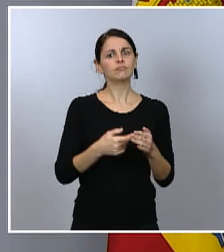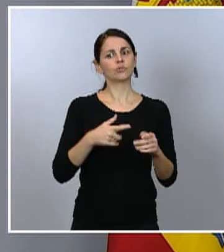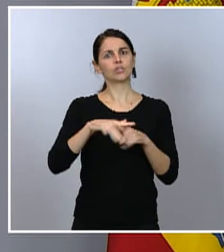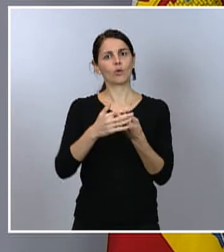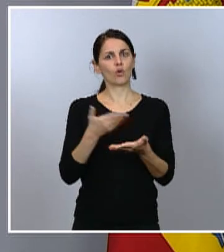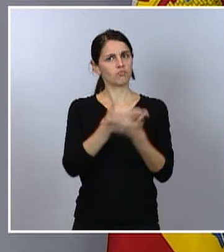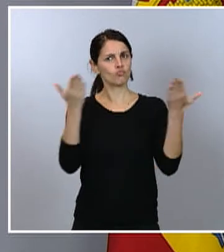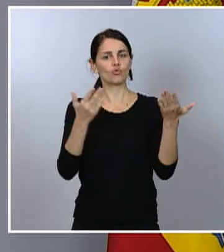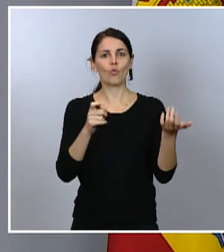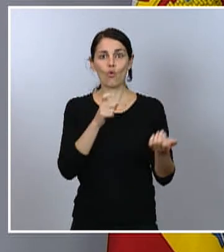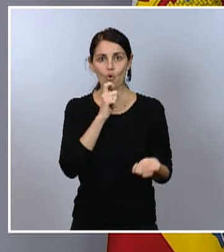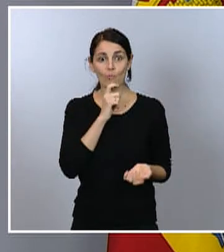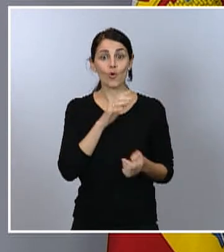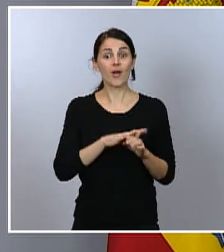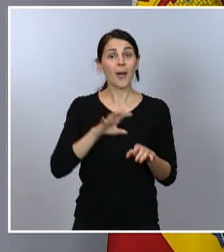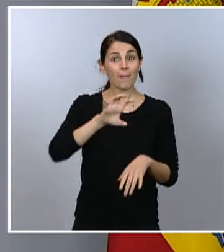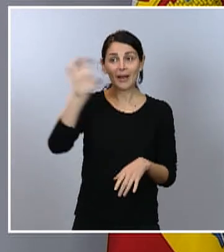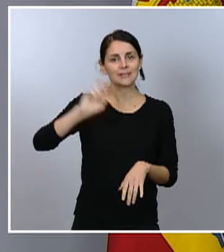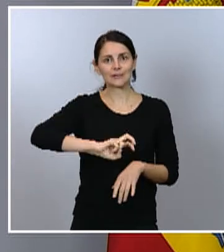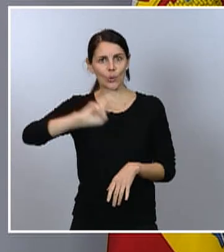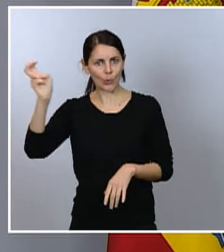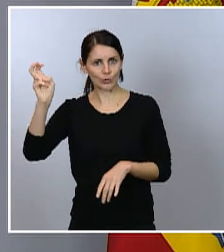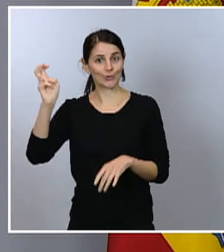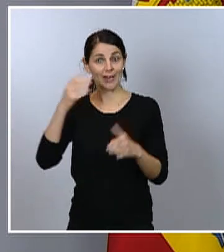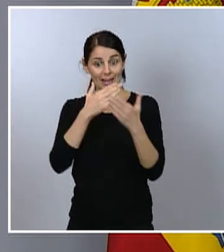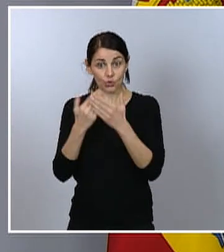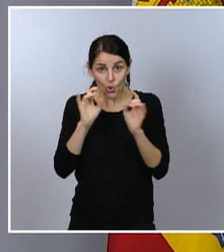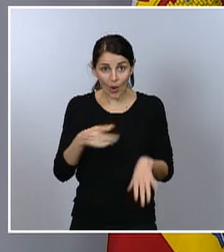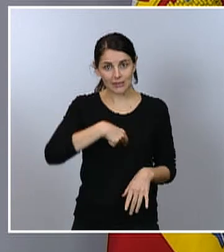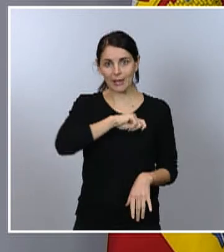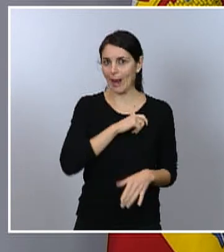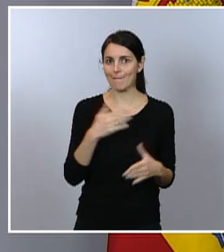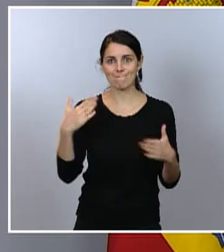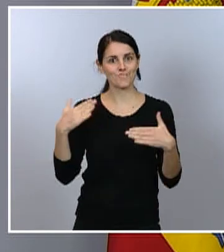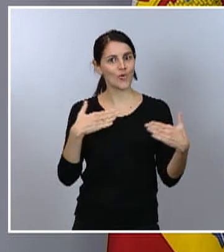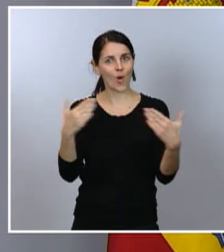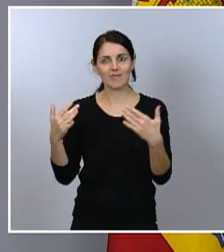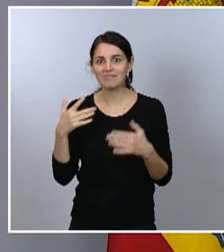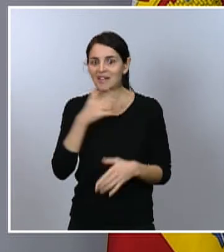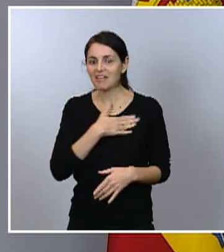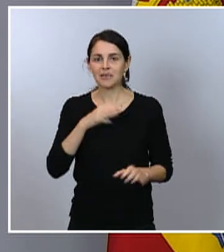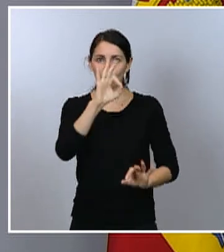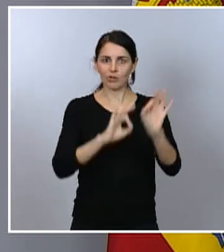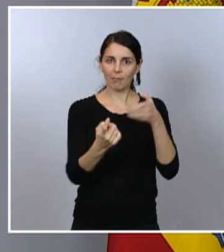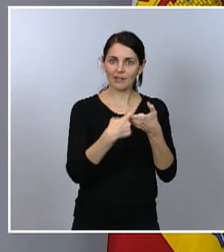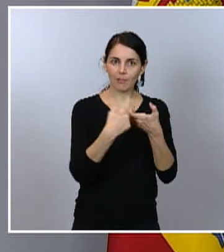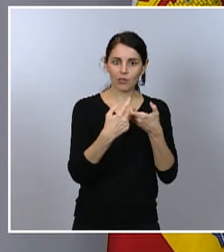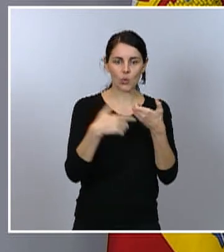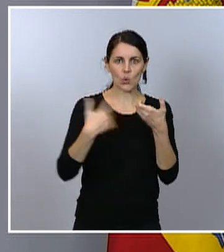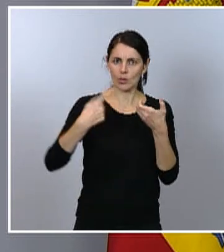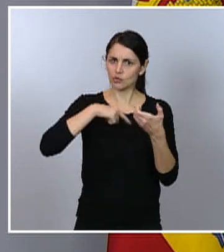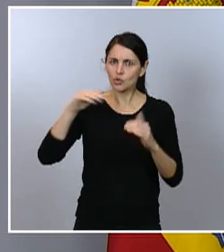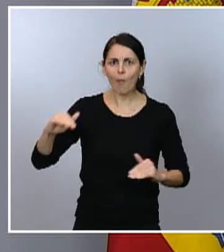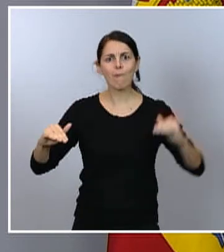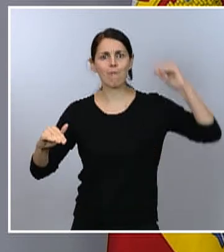otro país que tenga un estudio de las características del nuestro con tasas de participación similares incluso a las encontradas en